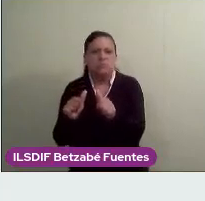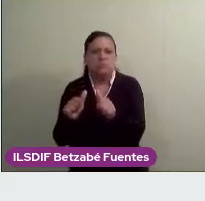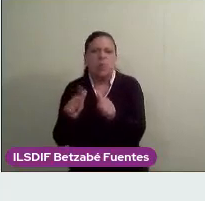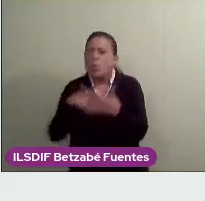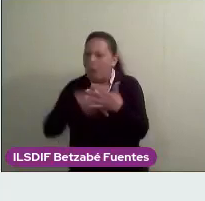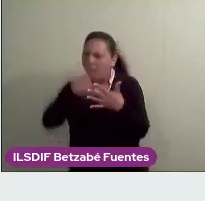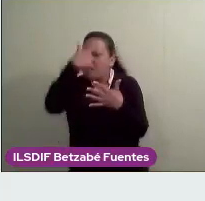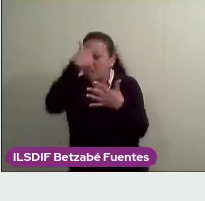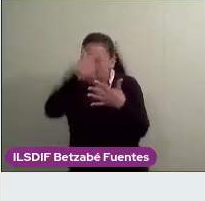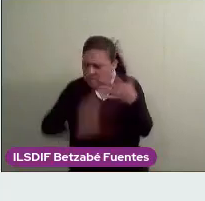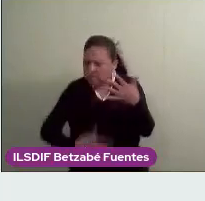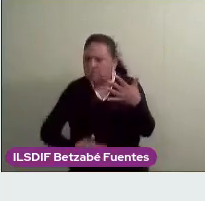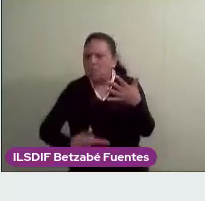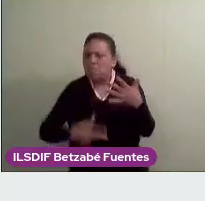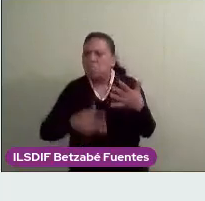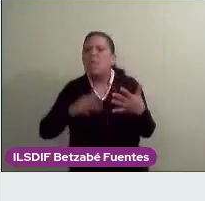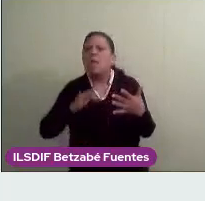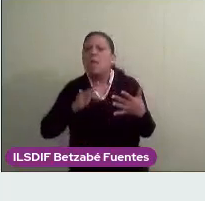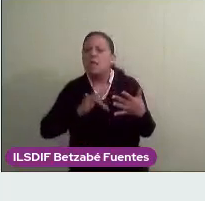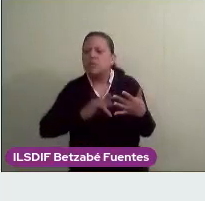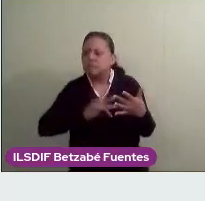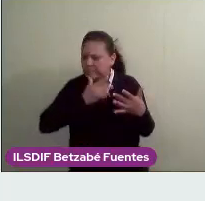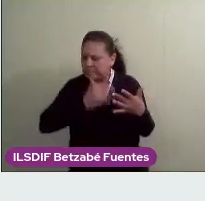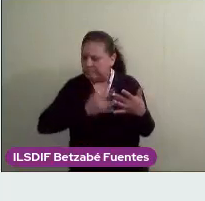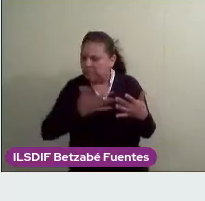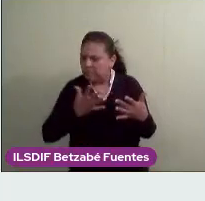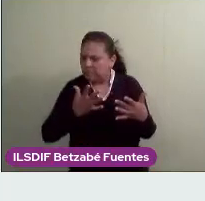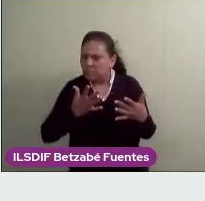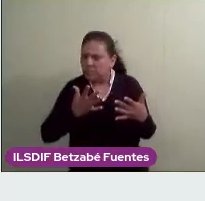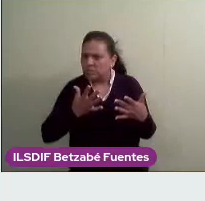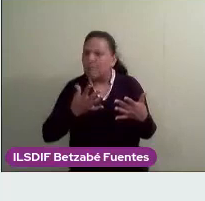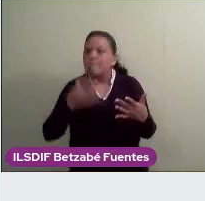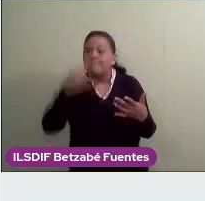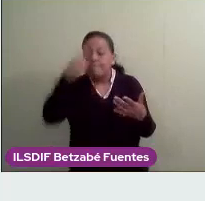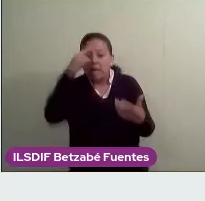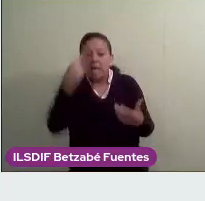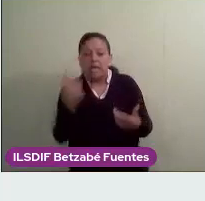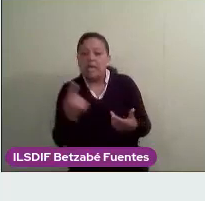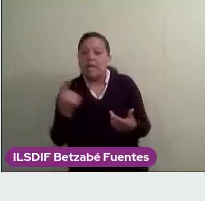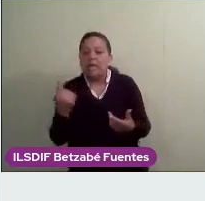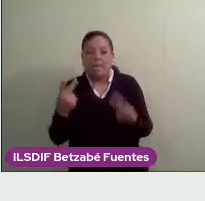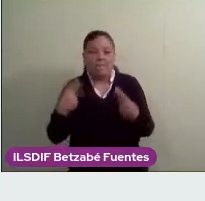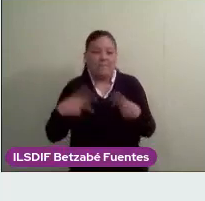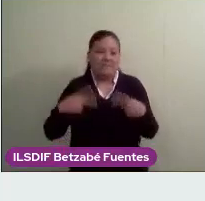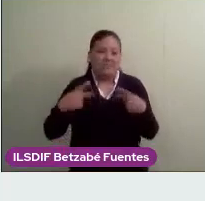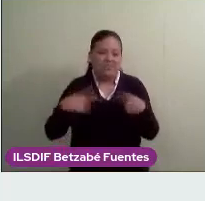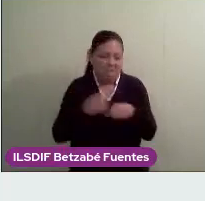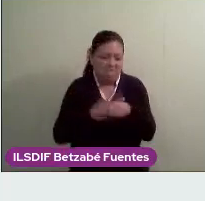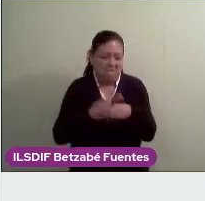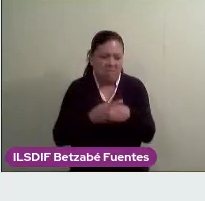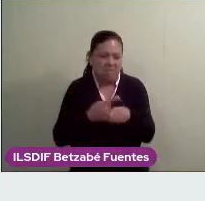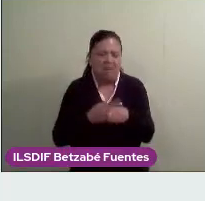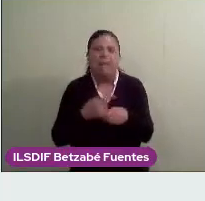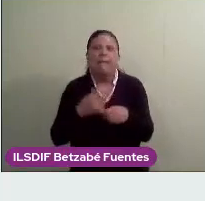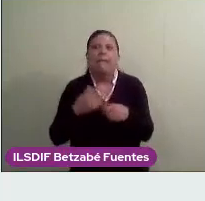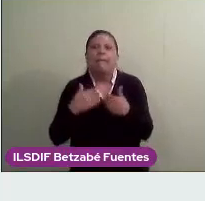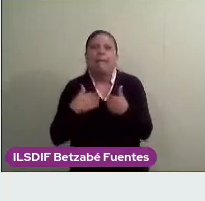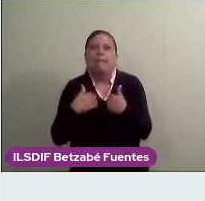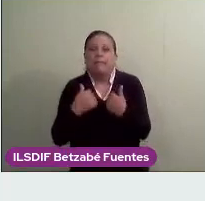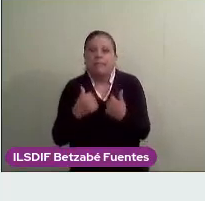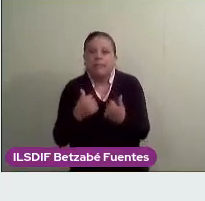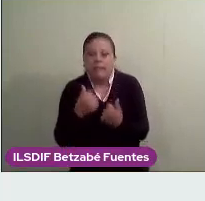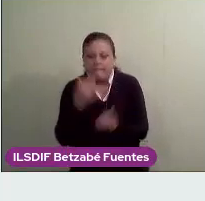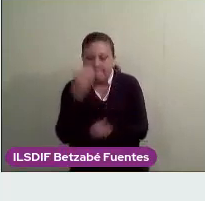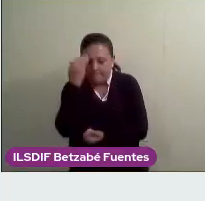listado de emociones para que las vaya anotando y reconociendo en toda esa parte del gran abanico de